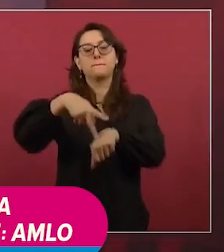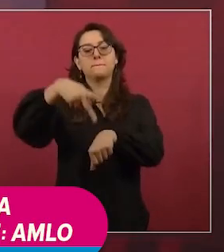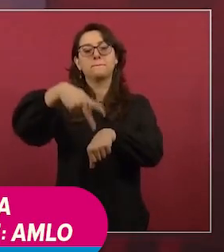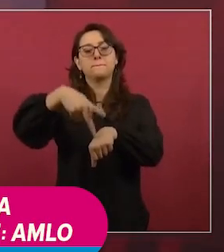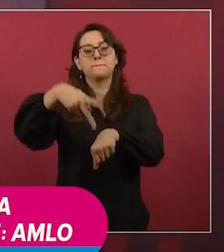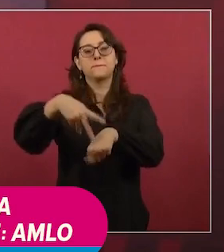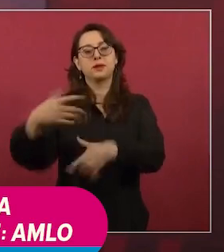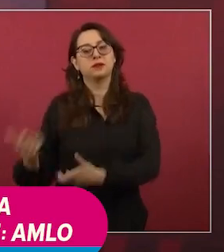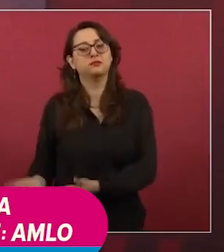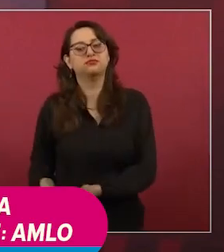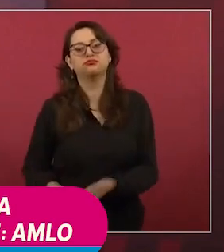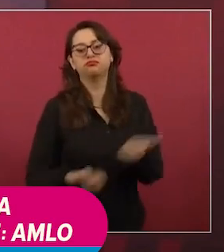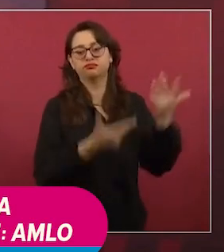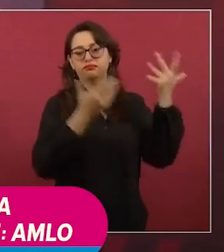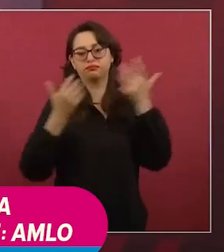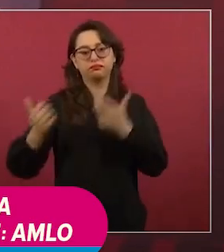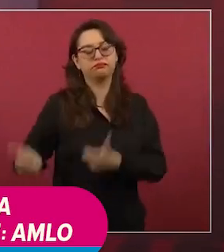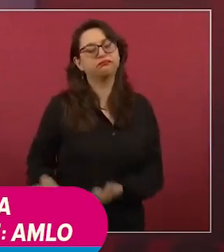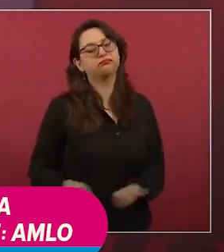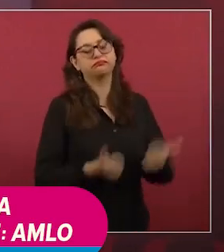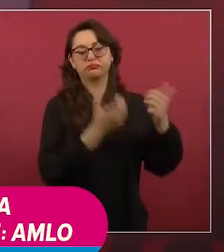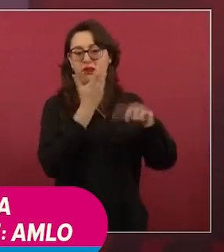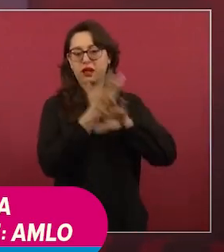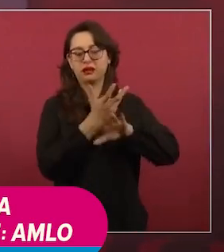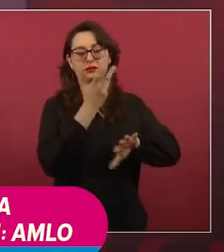de Playa del Carmen,